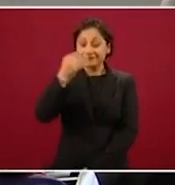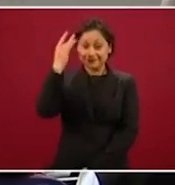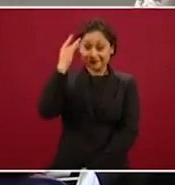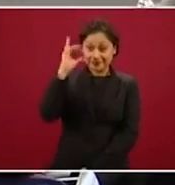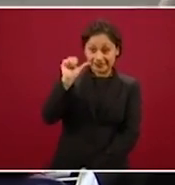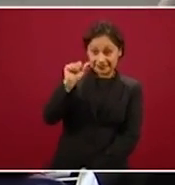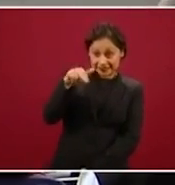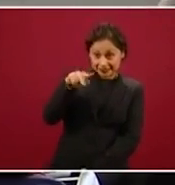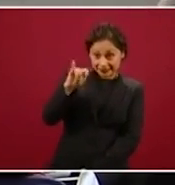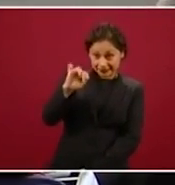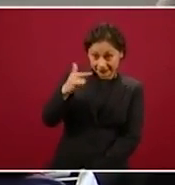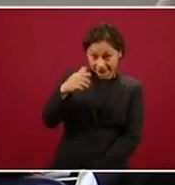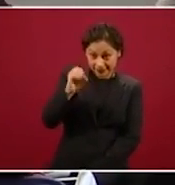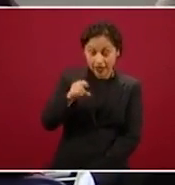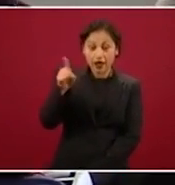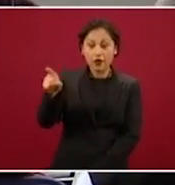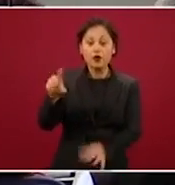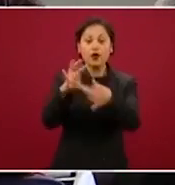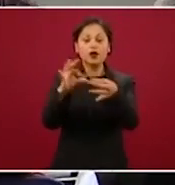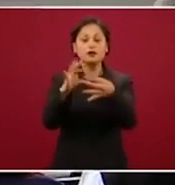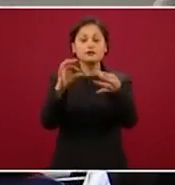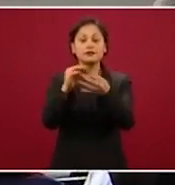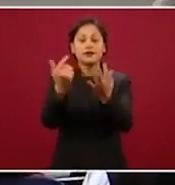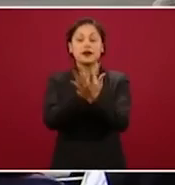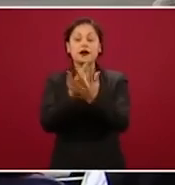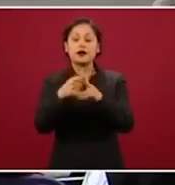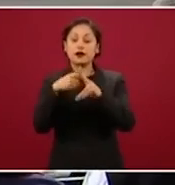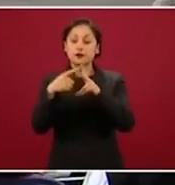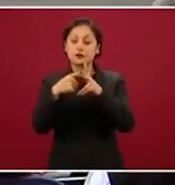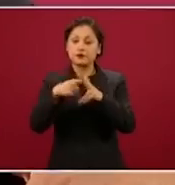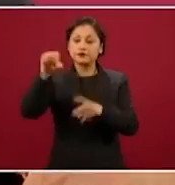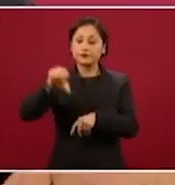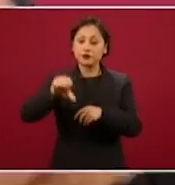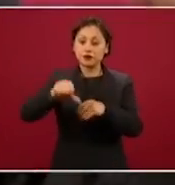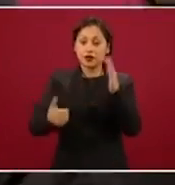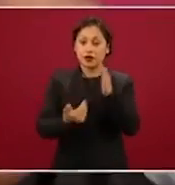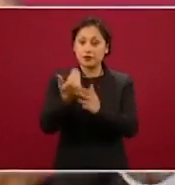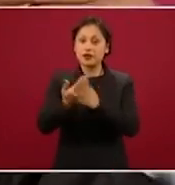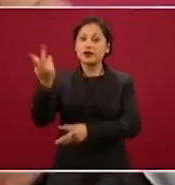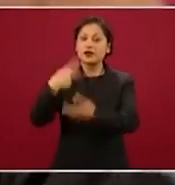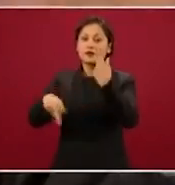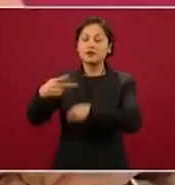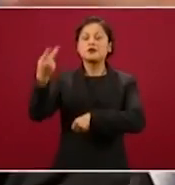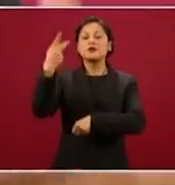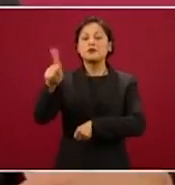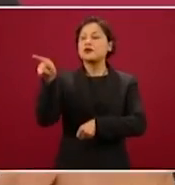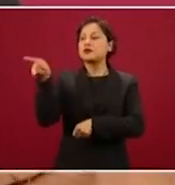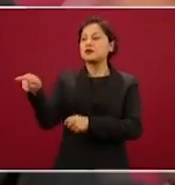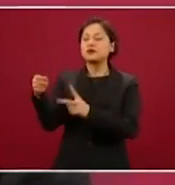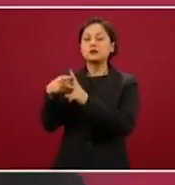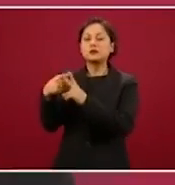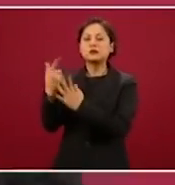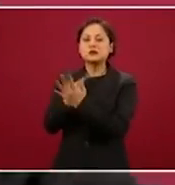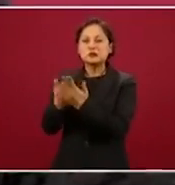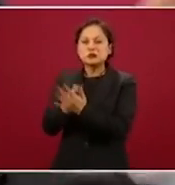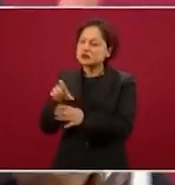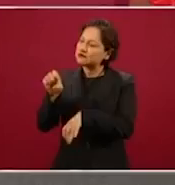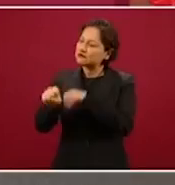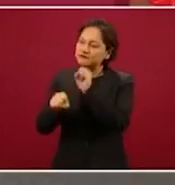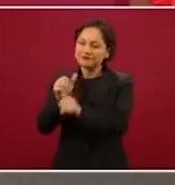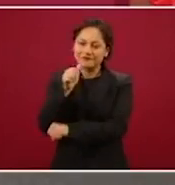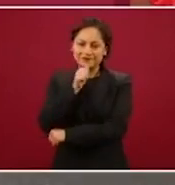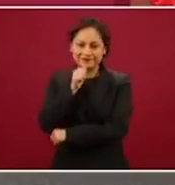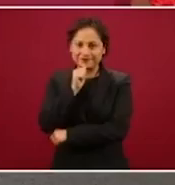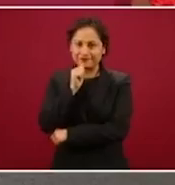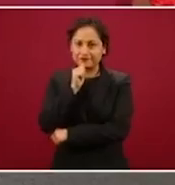cuentas. Vino hoy en la mañana, pero no le alcanzó el tiempo, ¿sí? No terminó el estudio. Quedamos que para